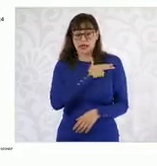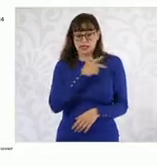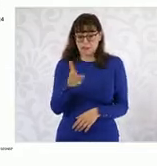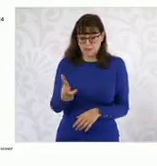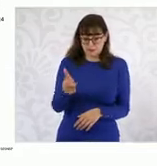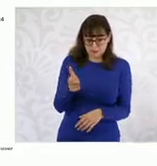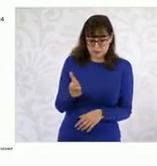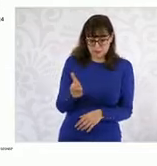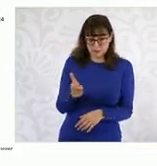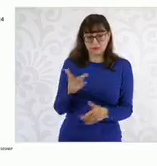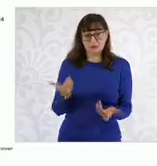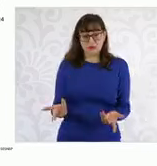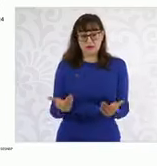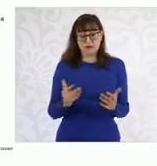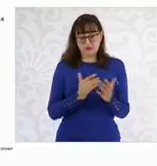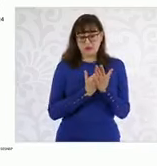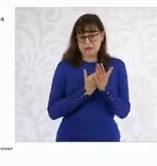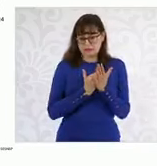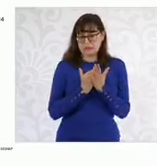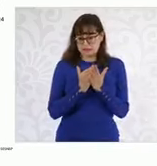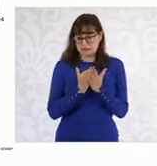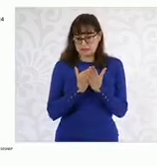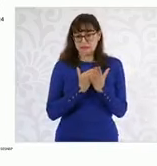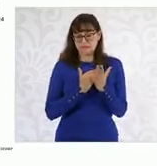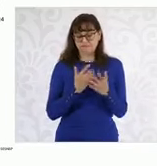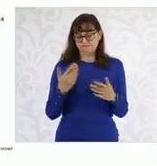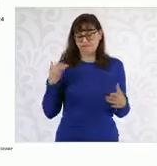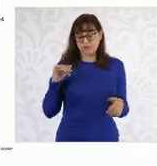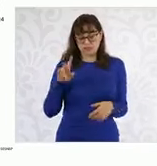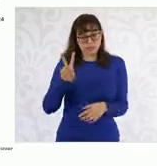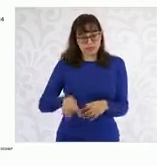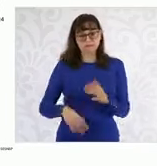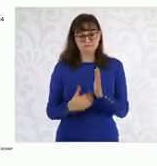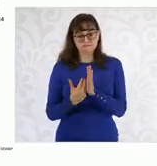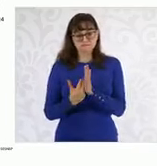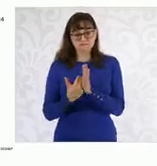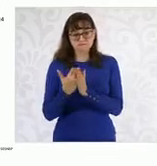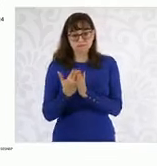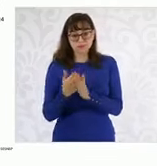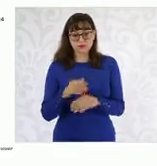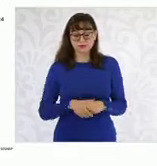un importante incremento. La siguiente.